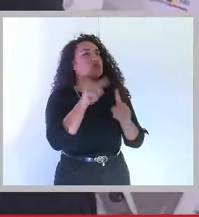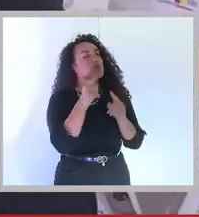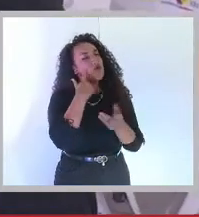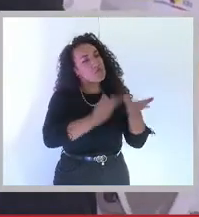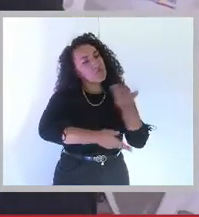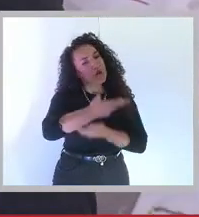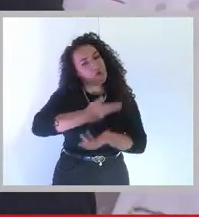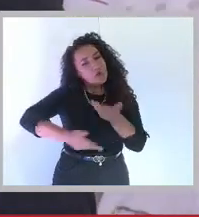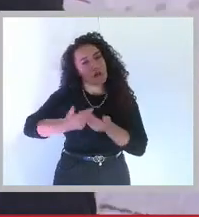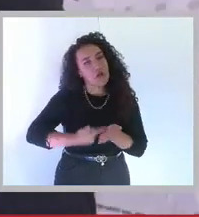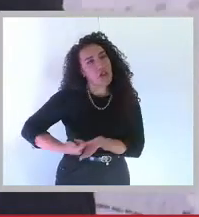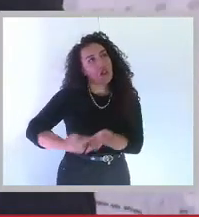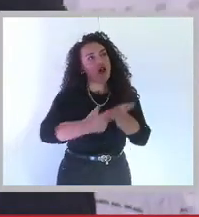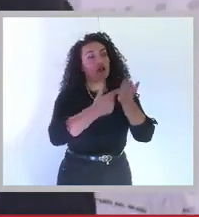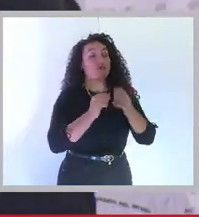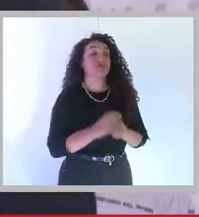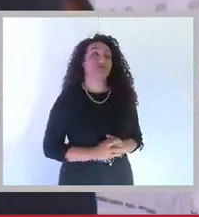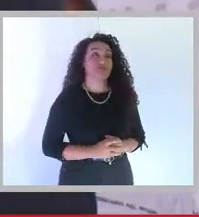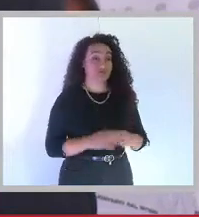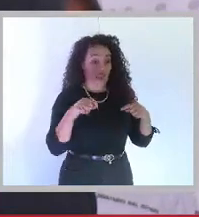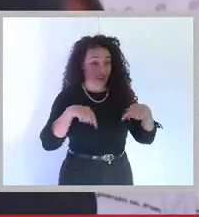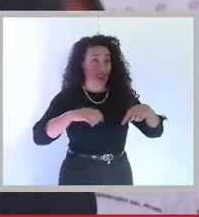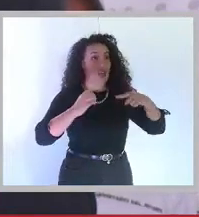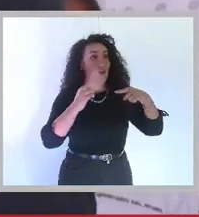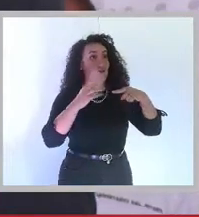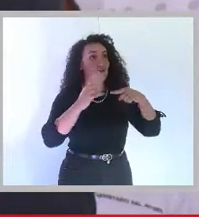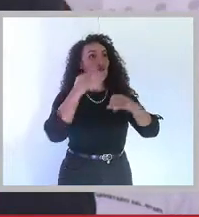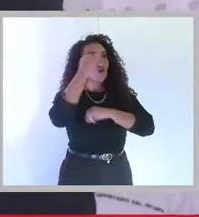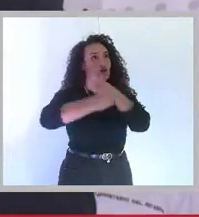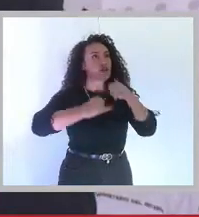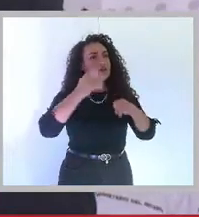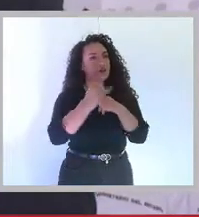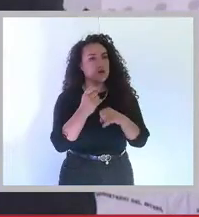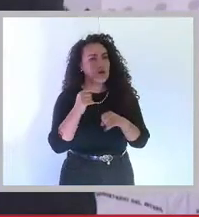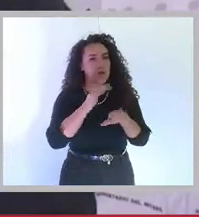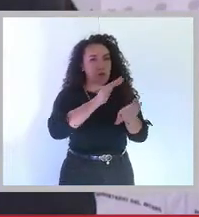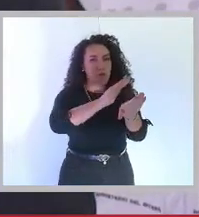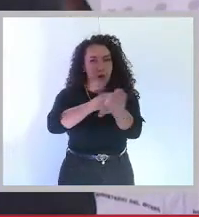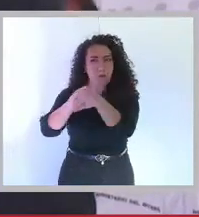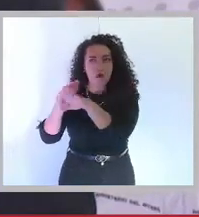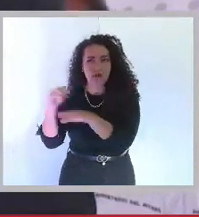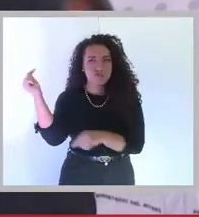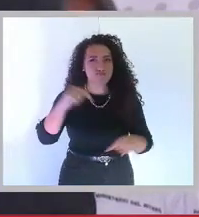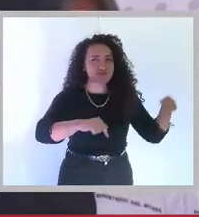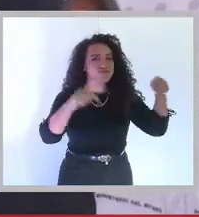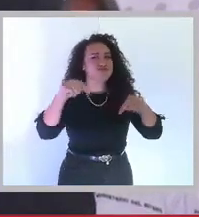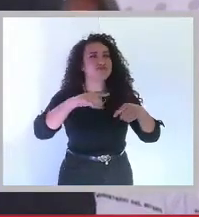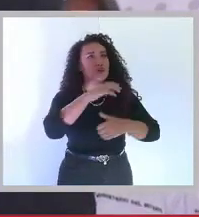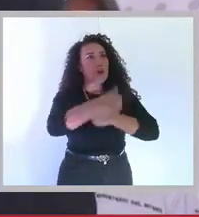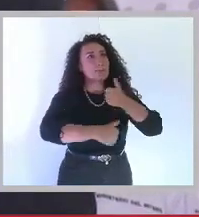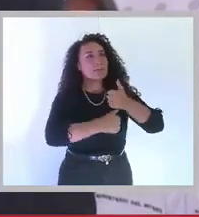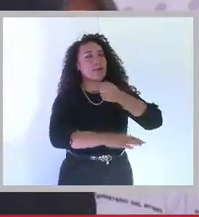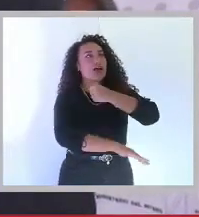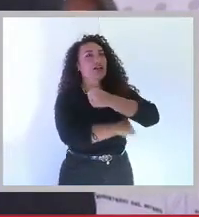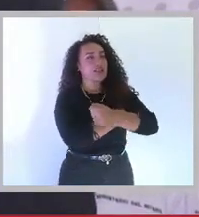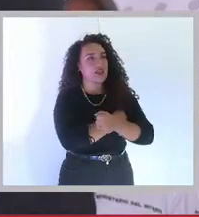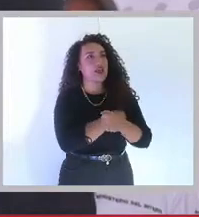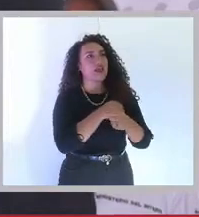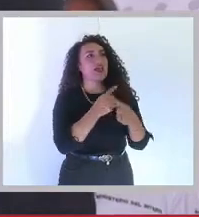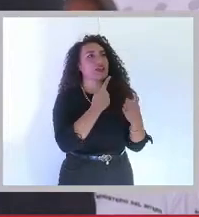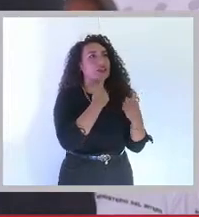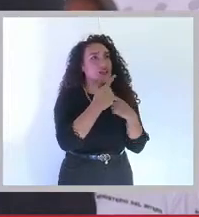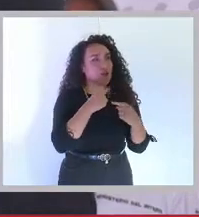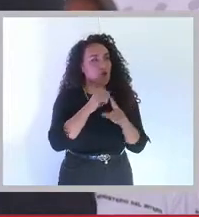Entonces, este foro internacional está convocado por el Viceministerio del Diálogo Social,